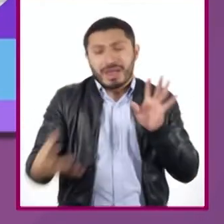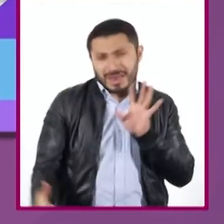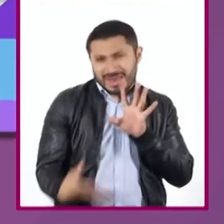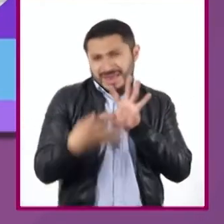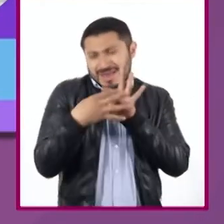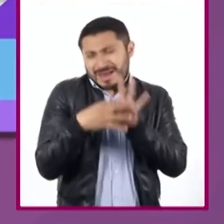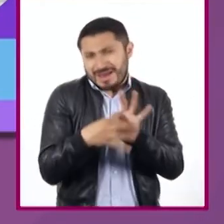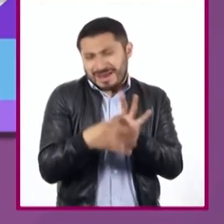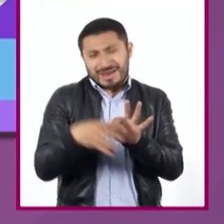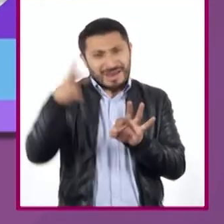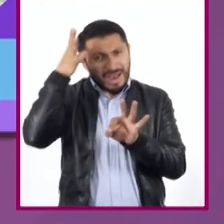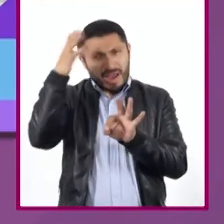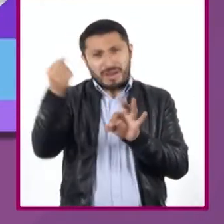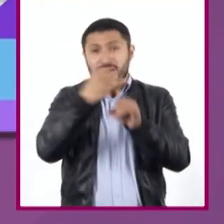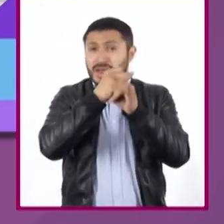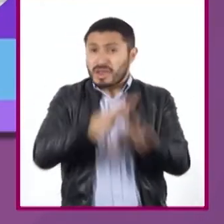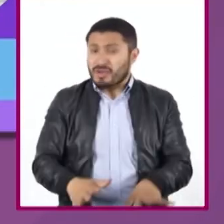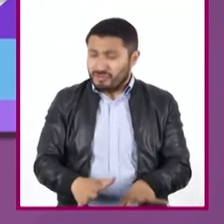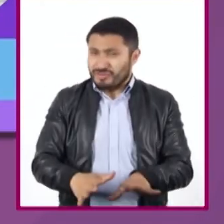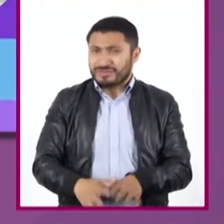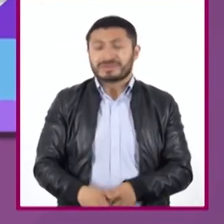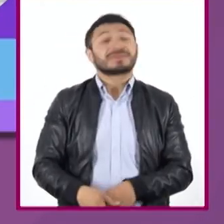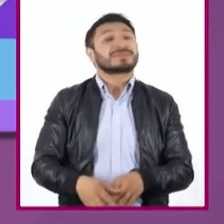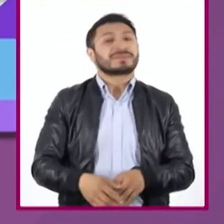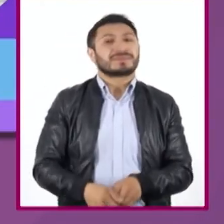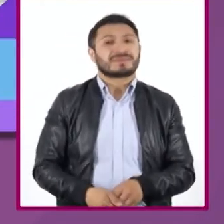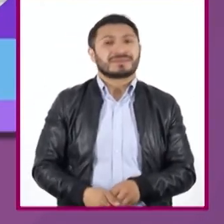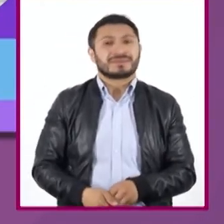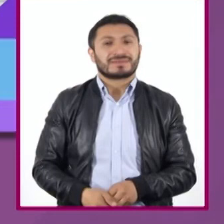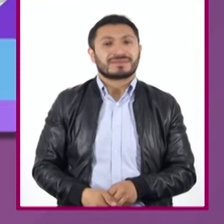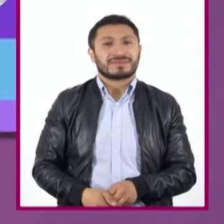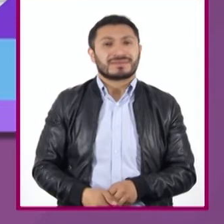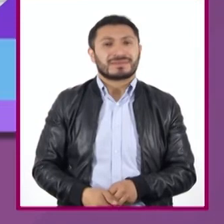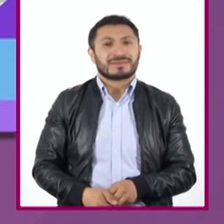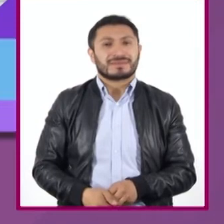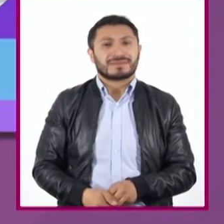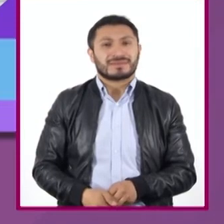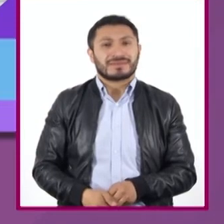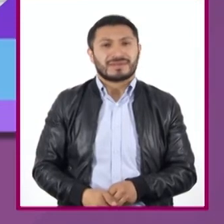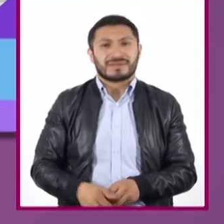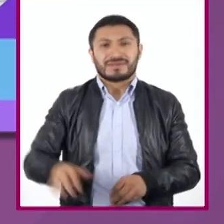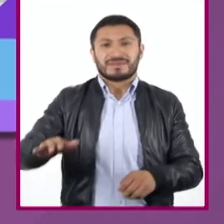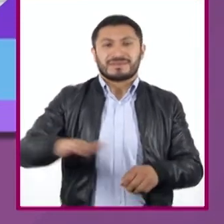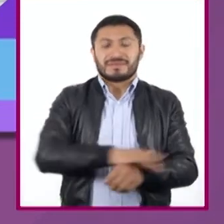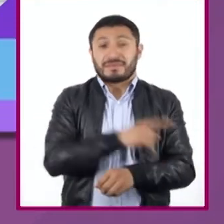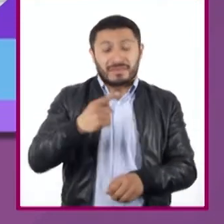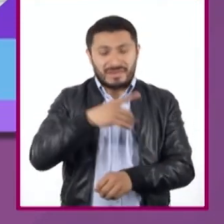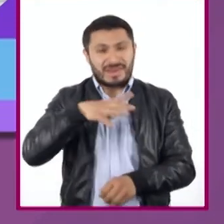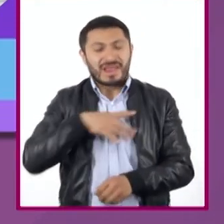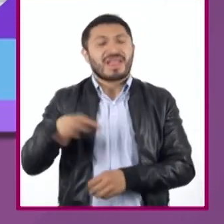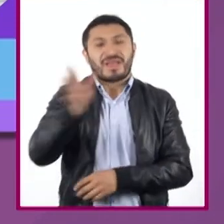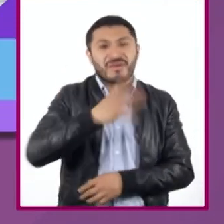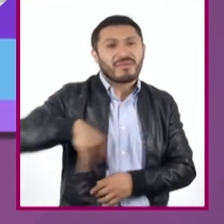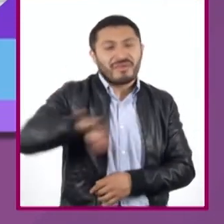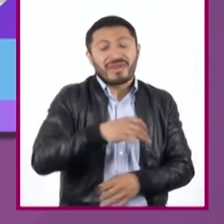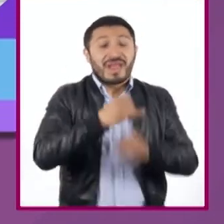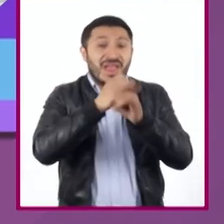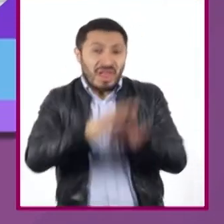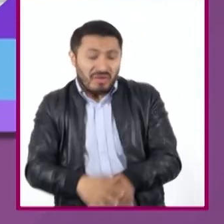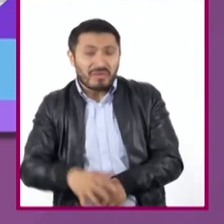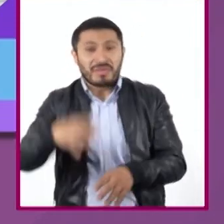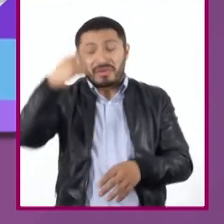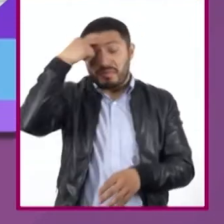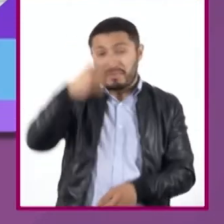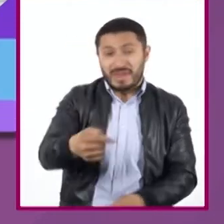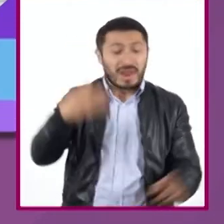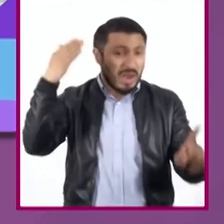de información, ya que está recurriendo a datos o conocimientos que le ayuden a